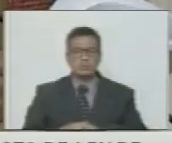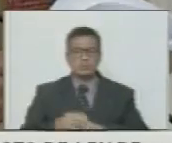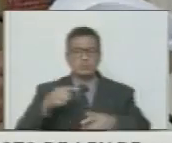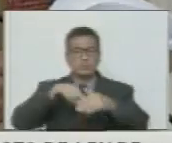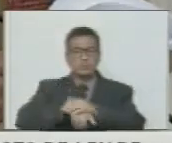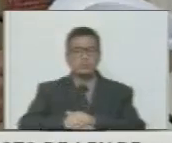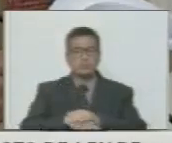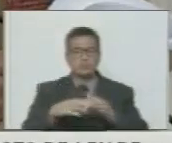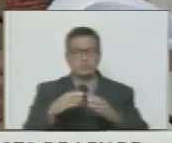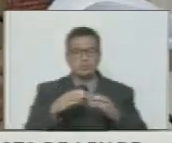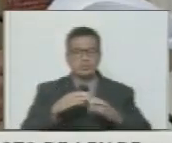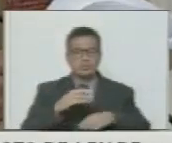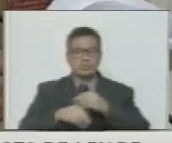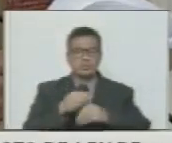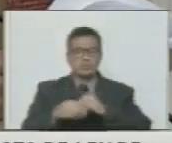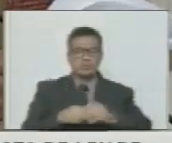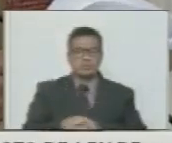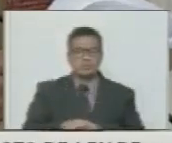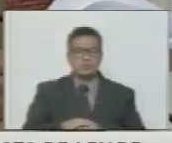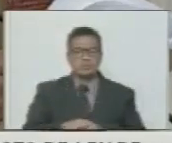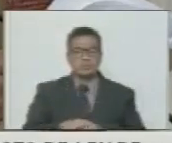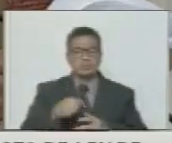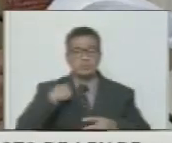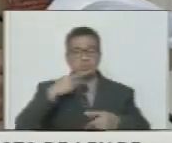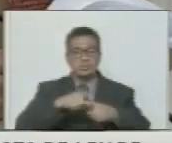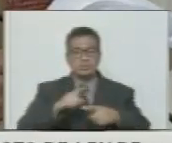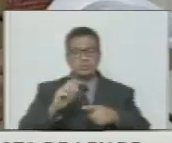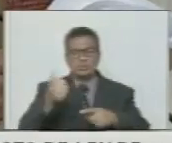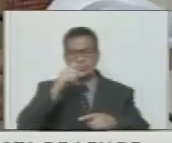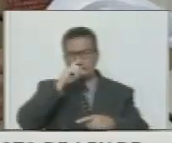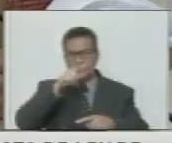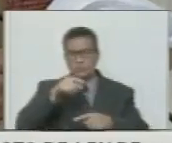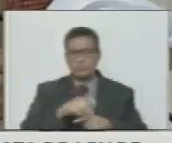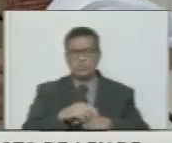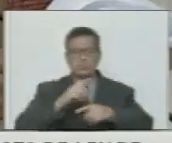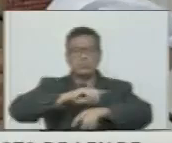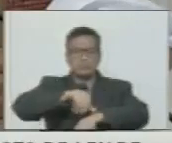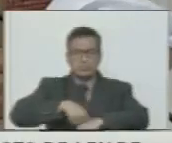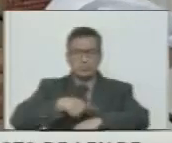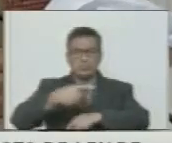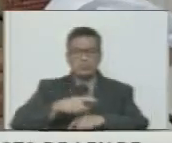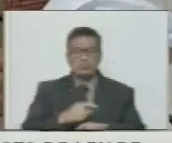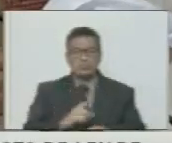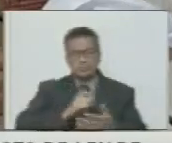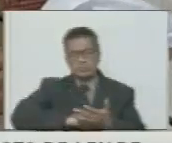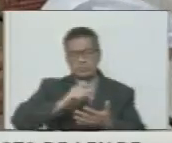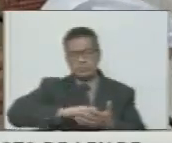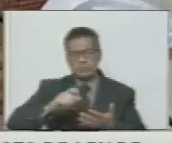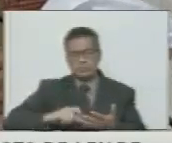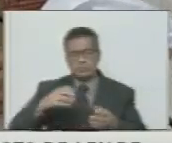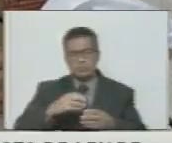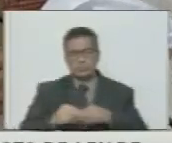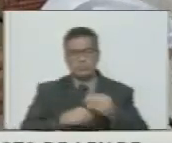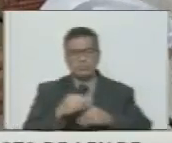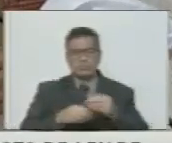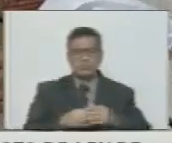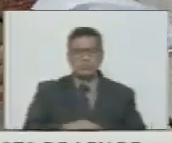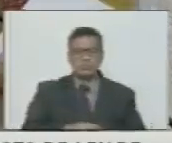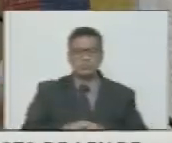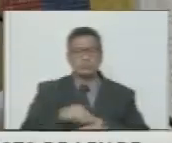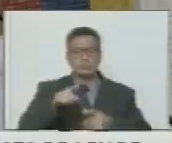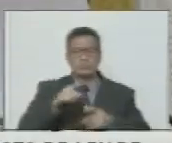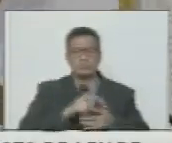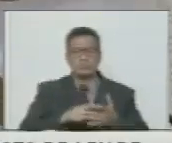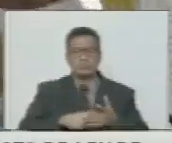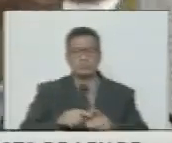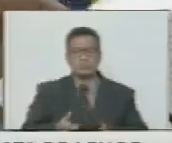respectivamente dentro de los lapsos correspondientes, durante los 10 años siguientes a la fecha del acto de